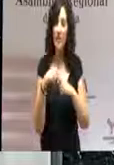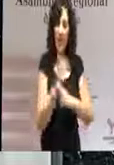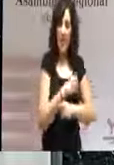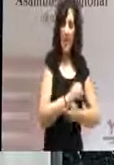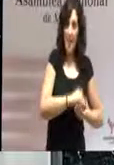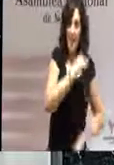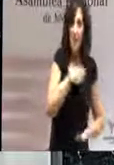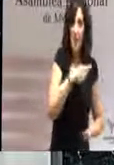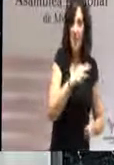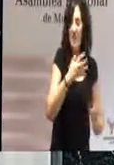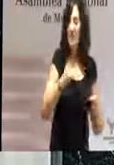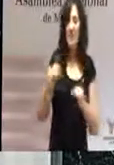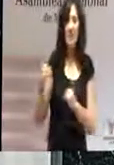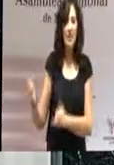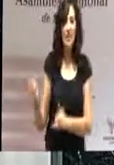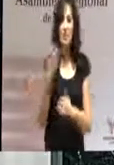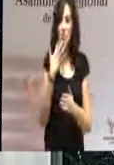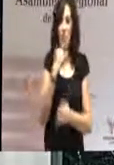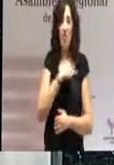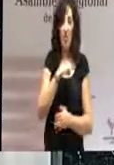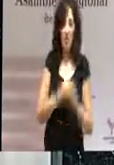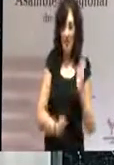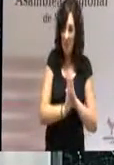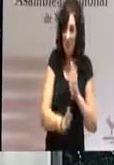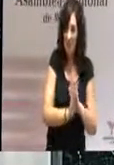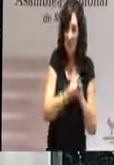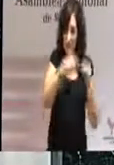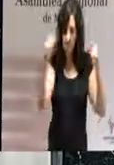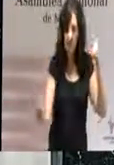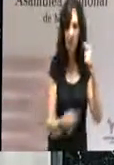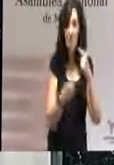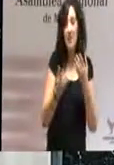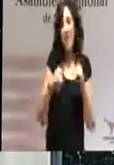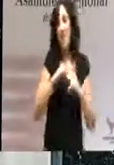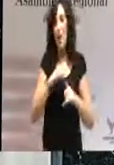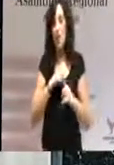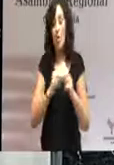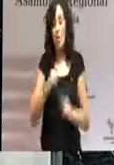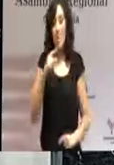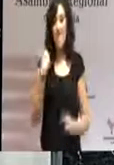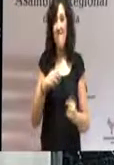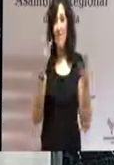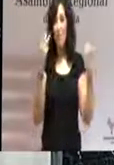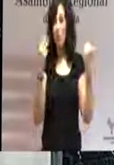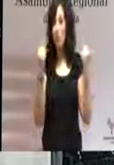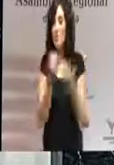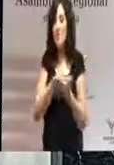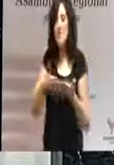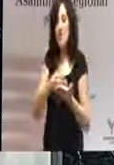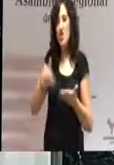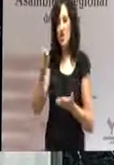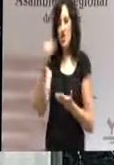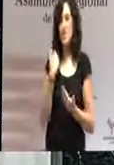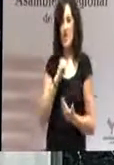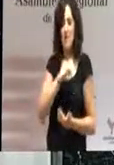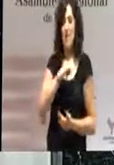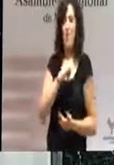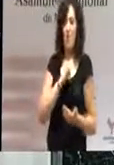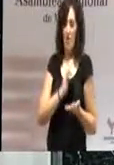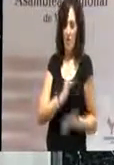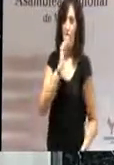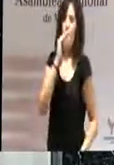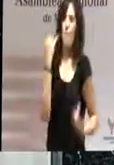déficit ni al endeudamiento. Y le recuerdo que ya vamos por 8.000 millones de euros. Unas